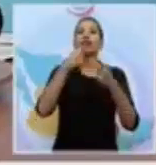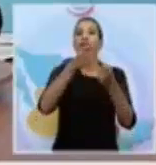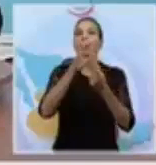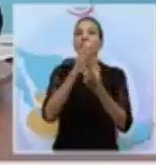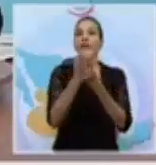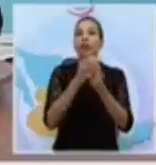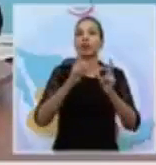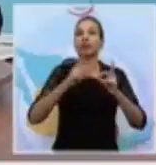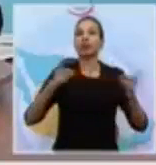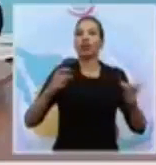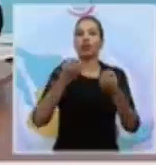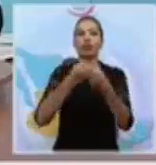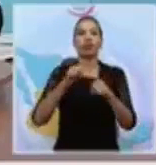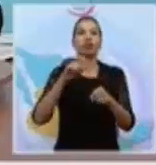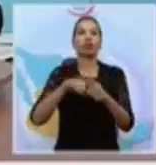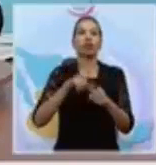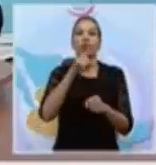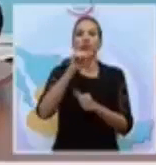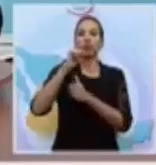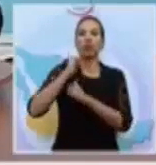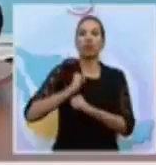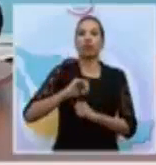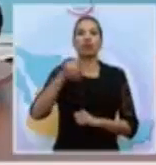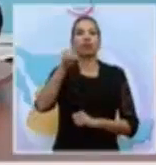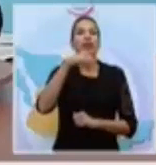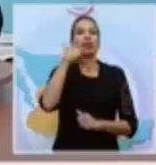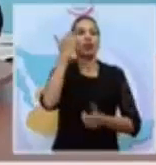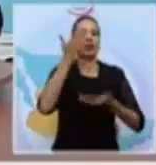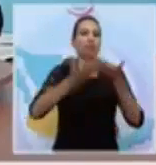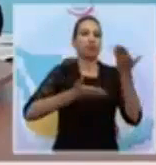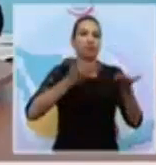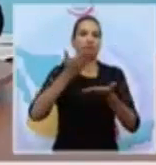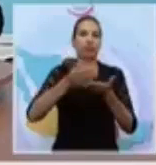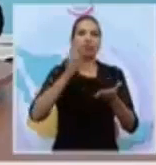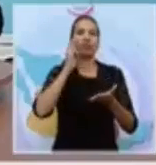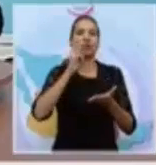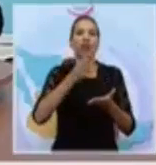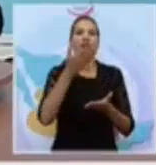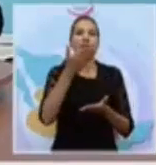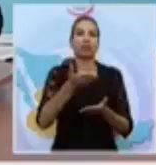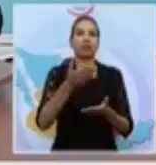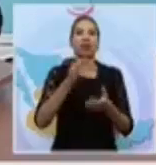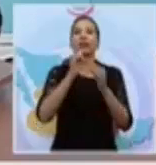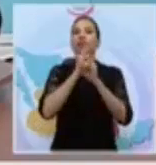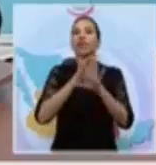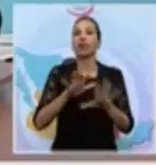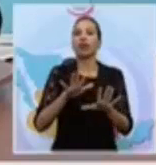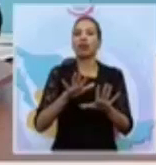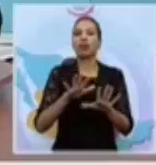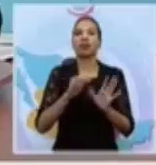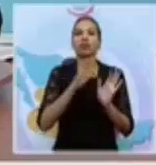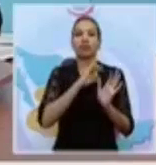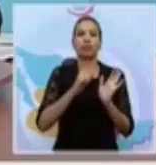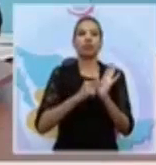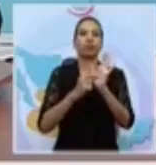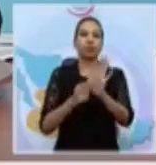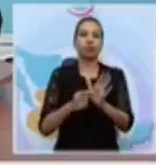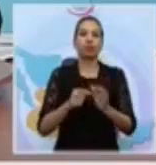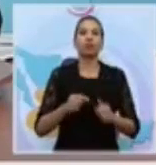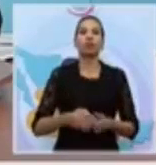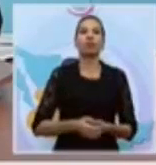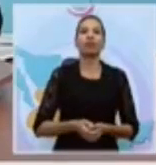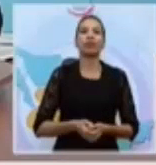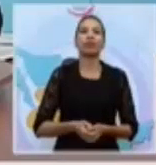de Desarrollo Social para que cualquier persona pueda solicitarlo y se lo